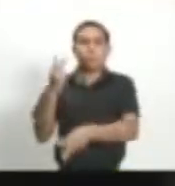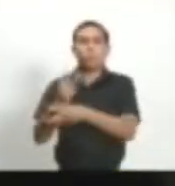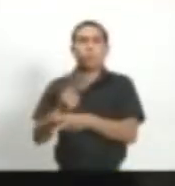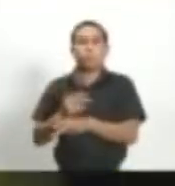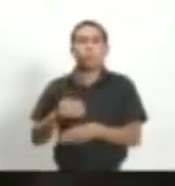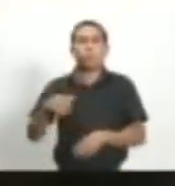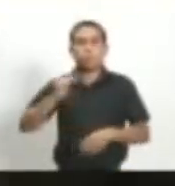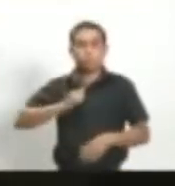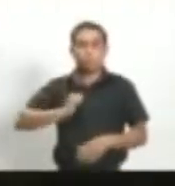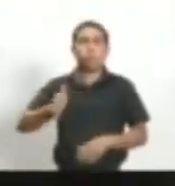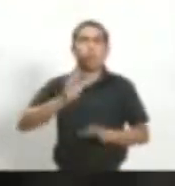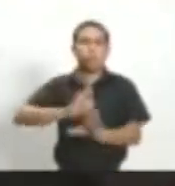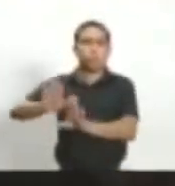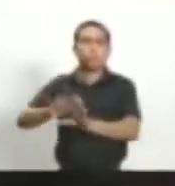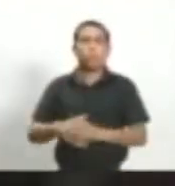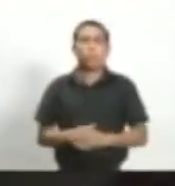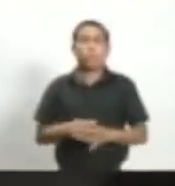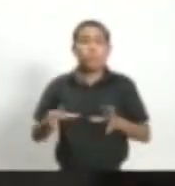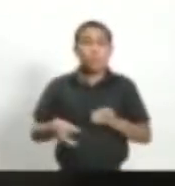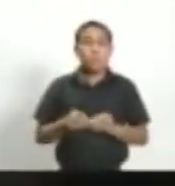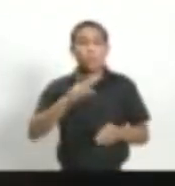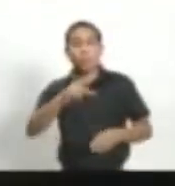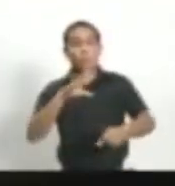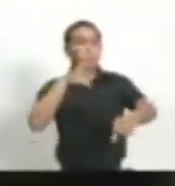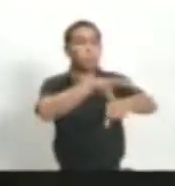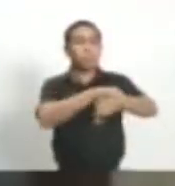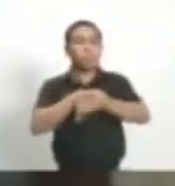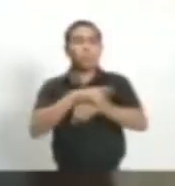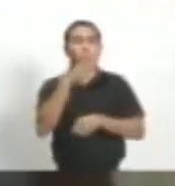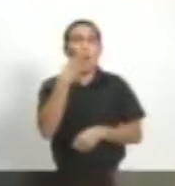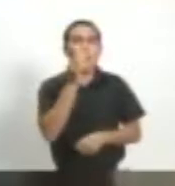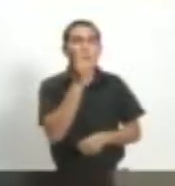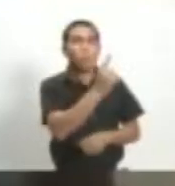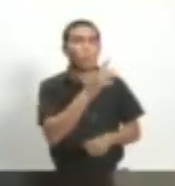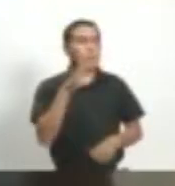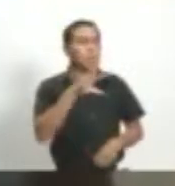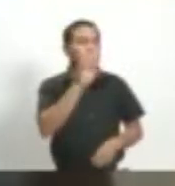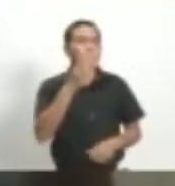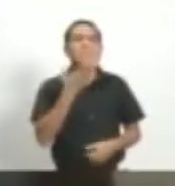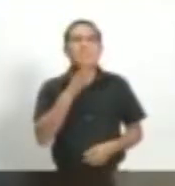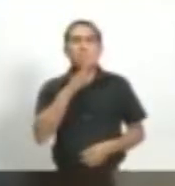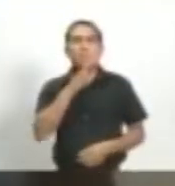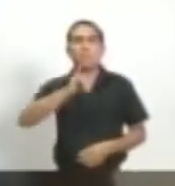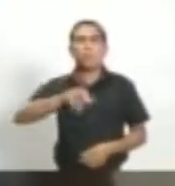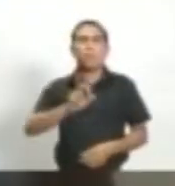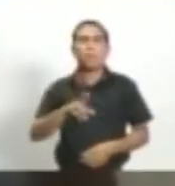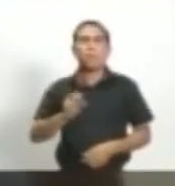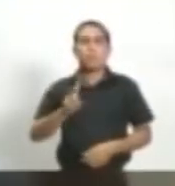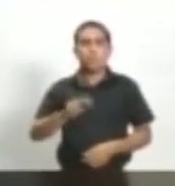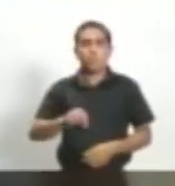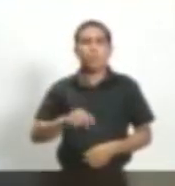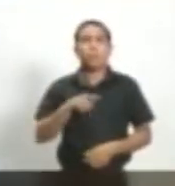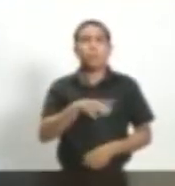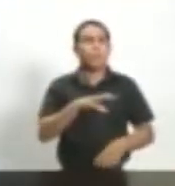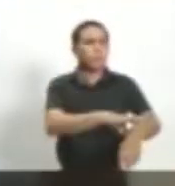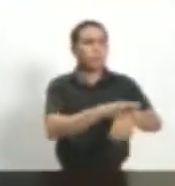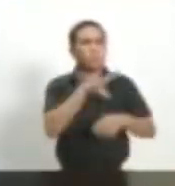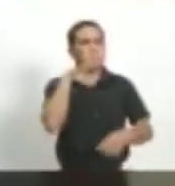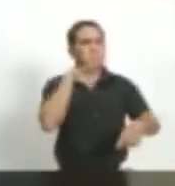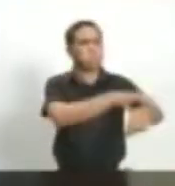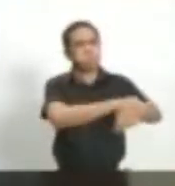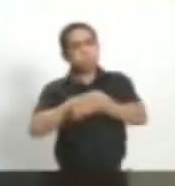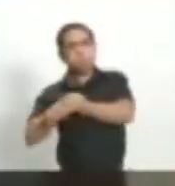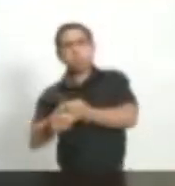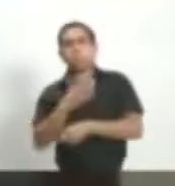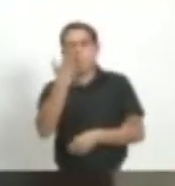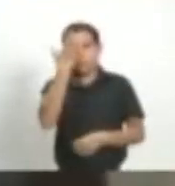otra operación de la policía fue capturado uno de los más buscados, identificado como Jason Antonio Baca Albino, quien tenía una orden de captura vigente por